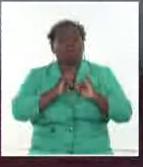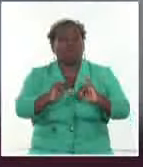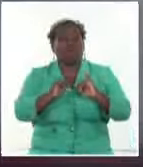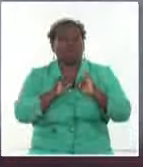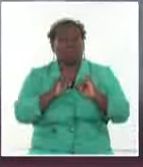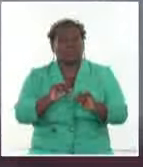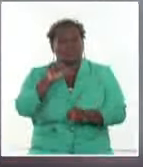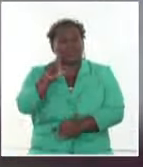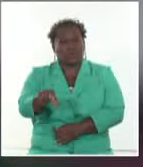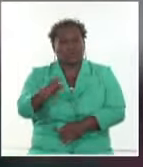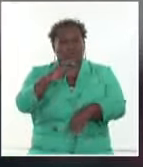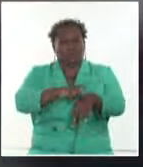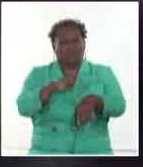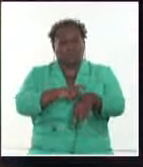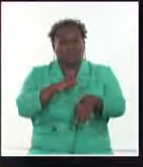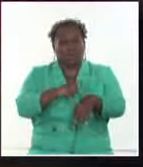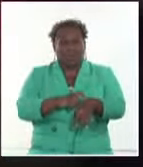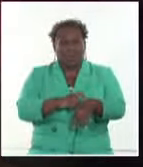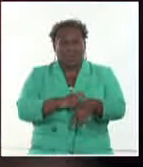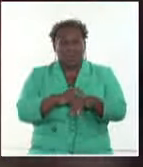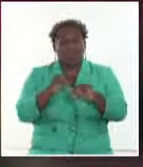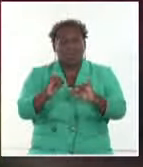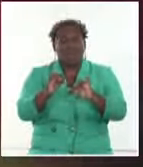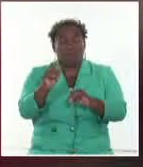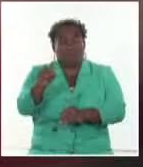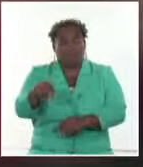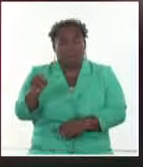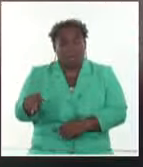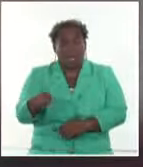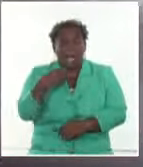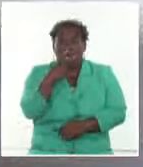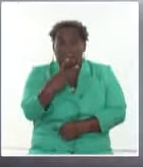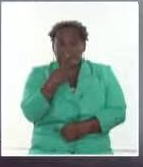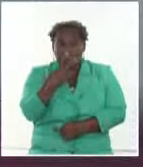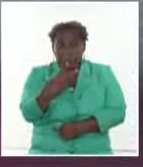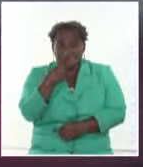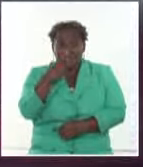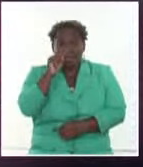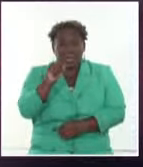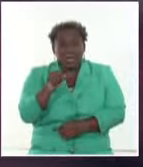último minuto, y nuestros reporteros dan cobertura a este hecho y, por supuesto, nos